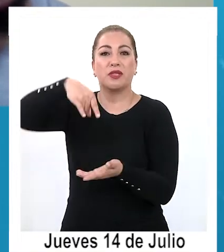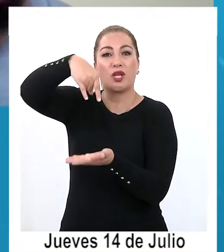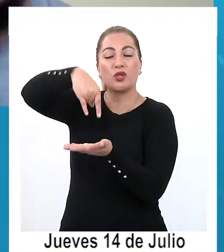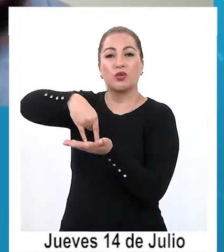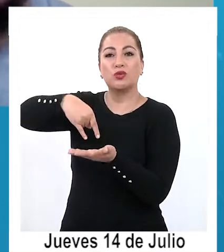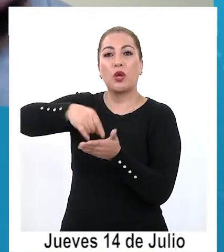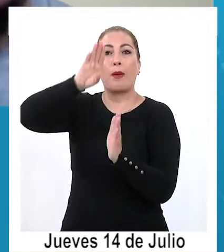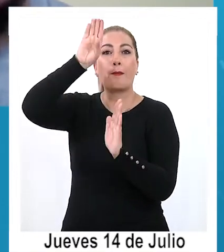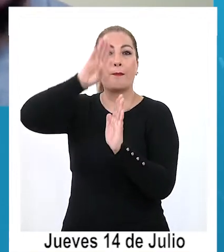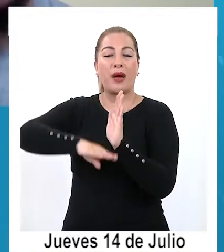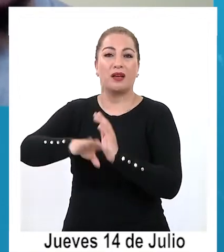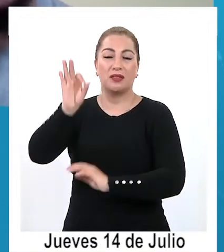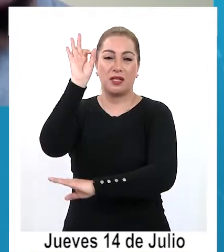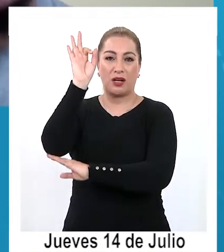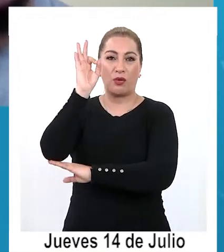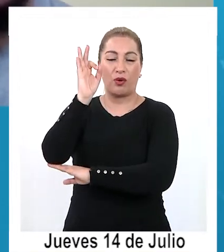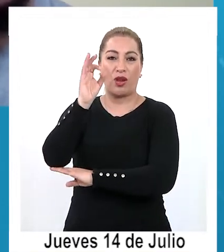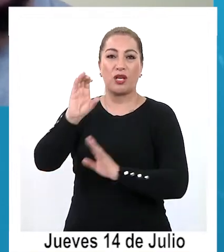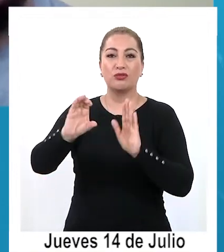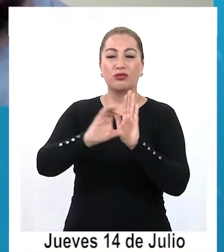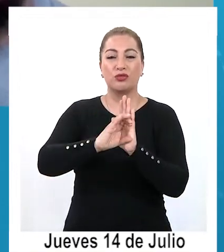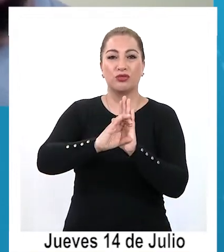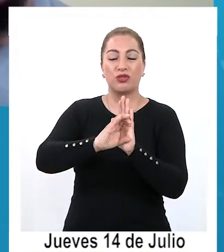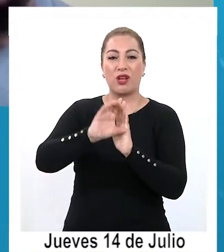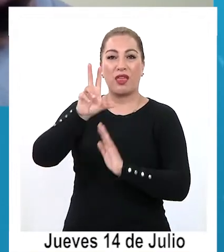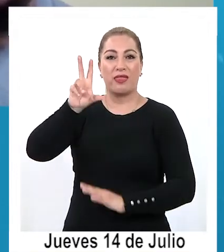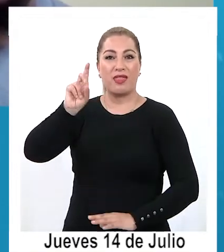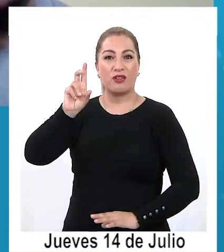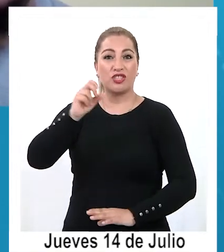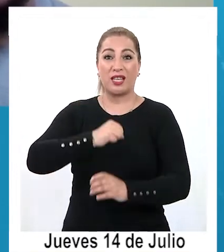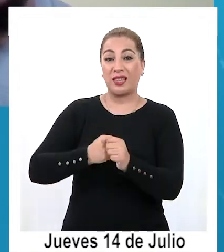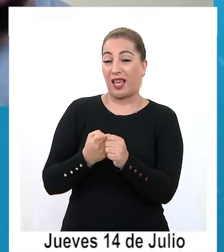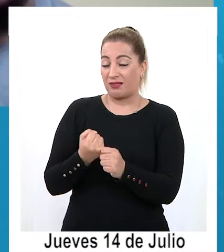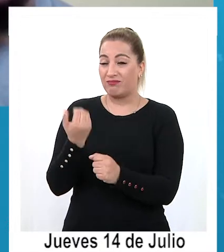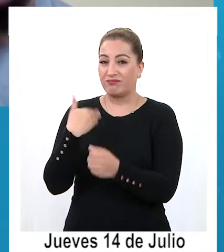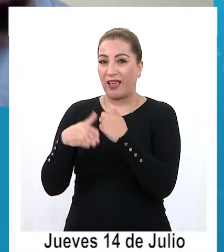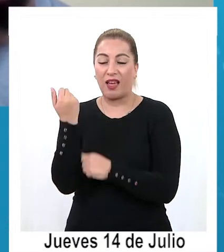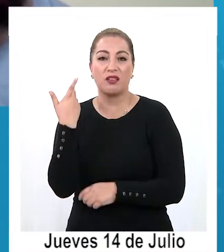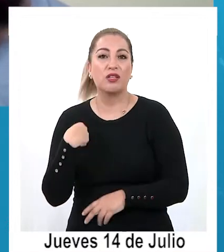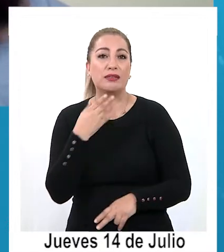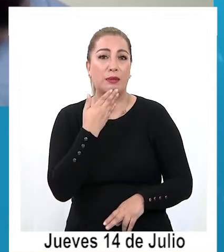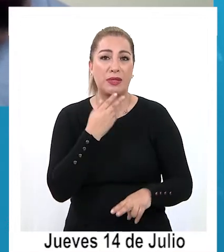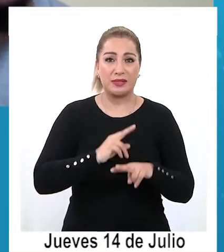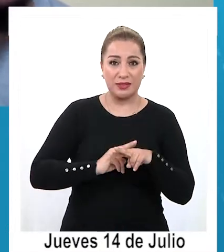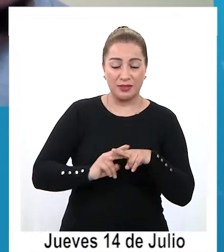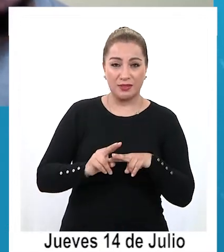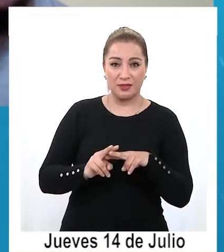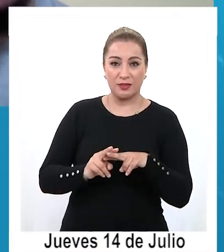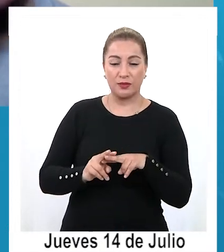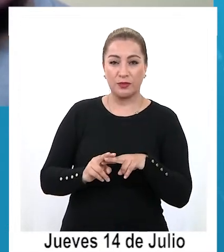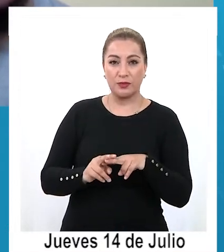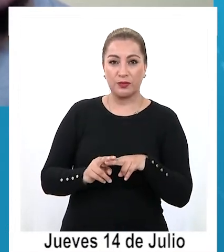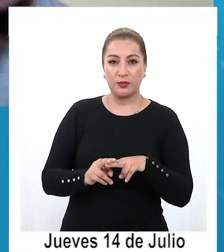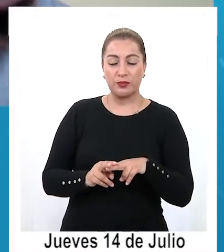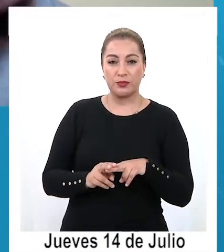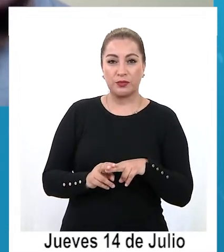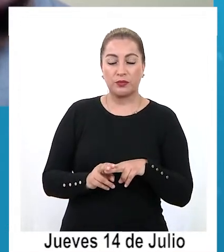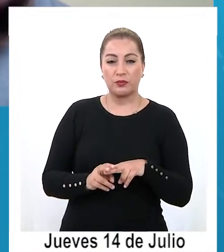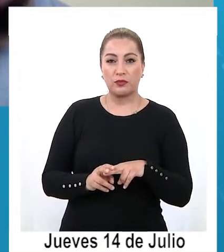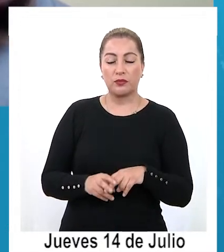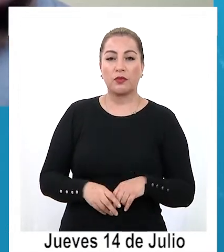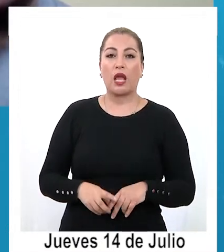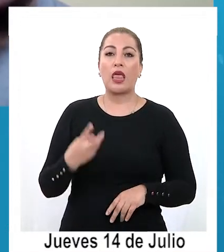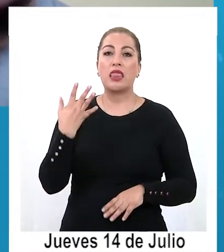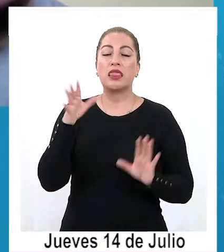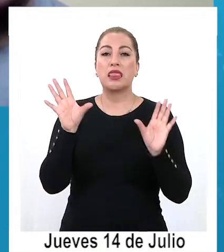los quórum para reformar la Constitución del 80, la actual Constitución, y también se hizo una especie de listado de